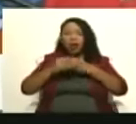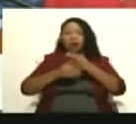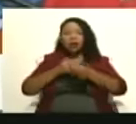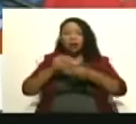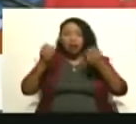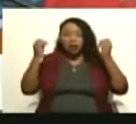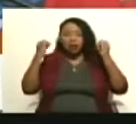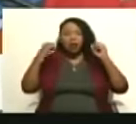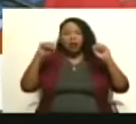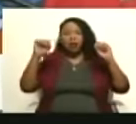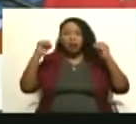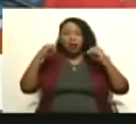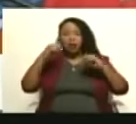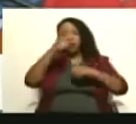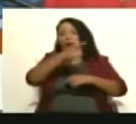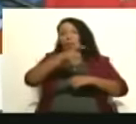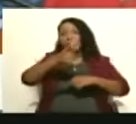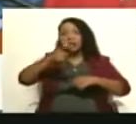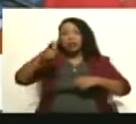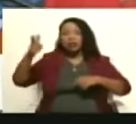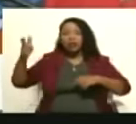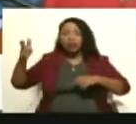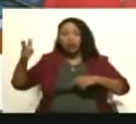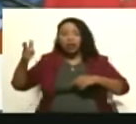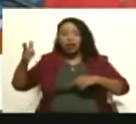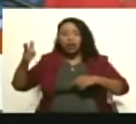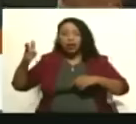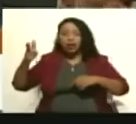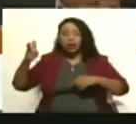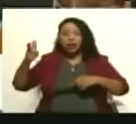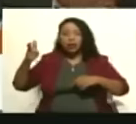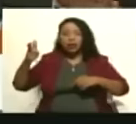ejercicio ciudadano, civil.